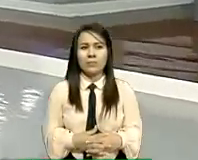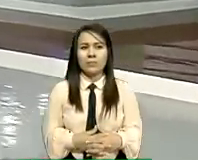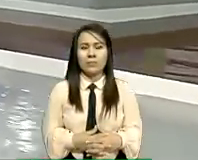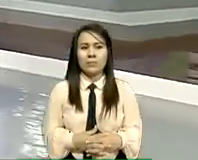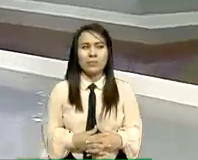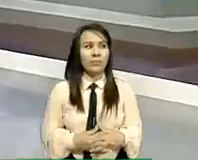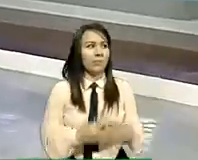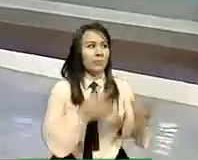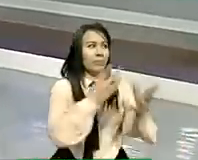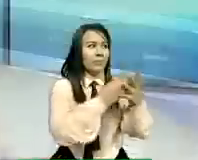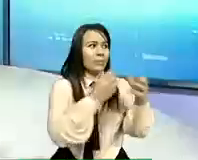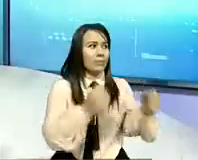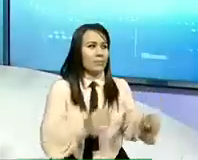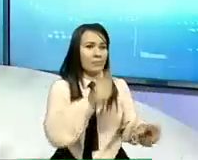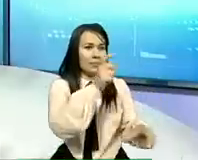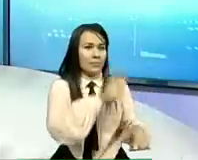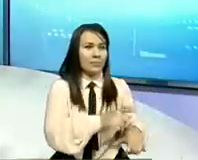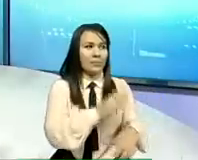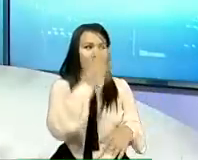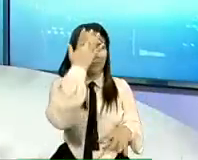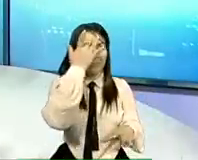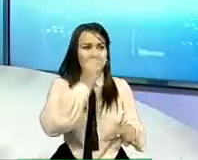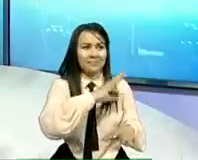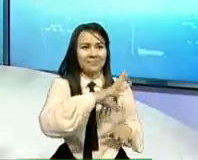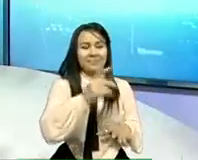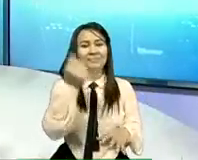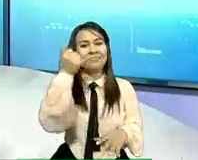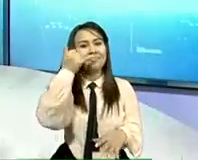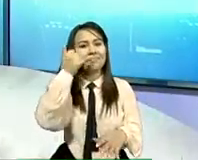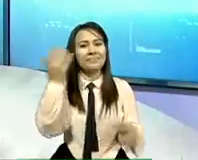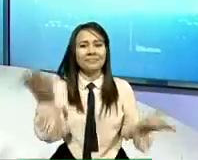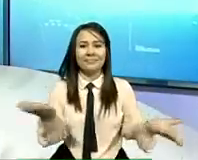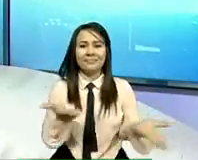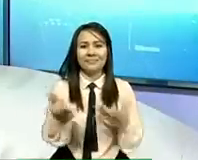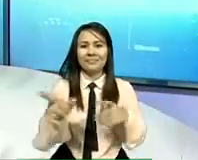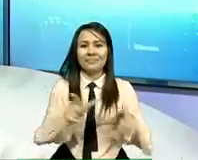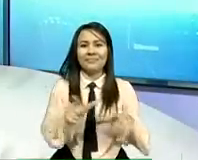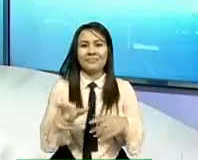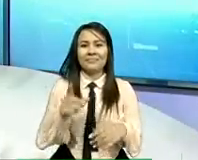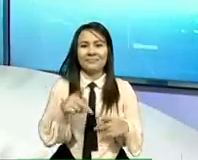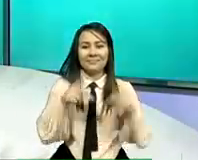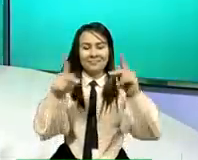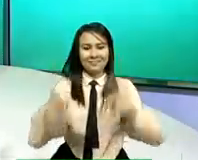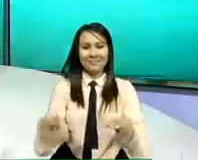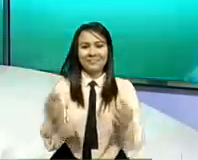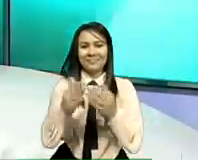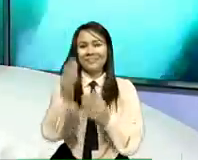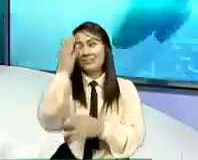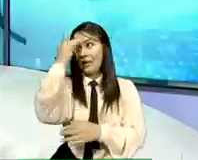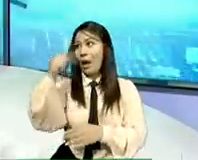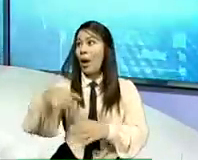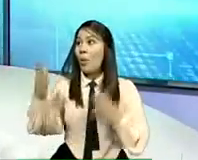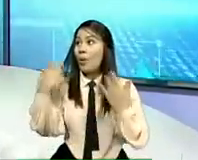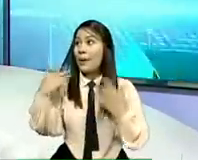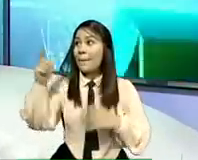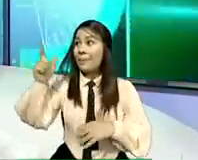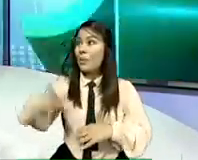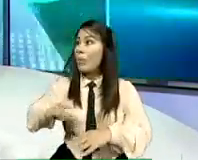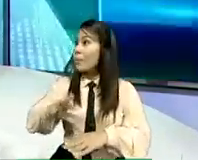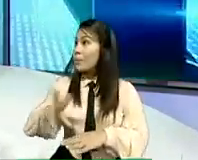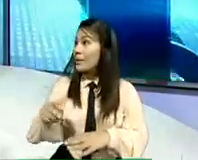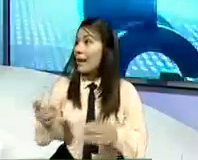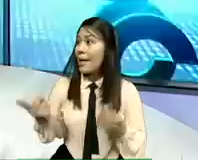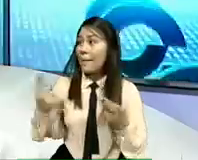Detienen a un sujeto acusado de robar un celular en un bus en la isla Trinitaria, al sur de Guayaquil. La policía logró,